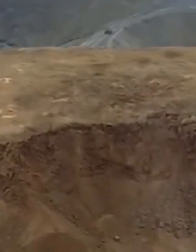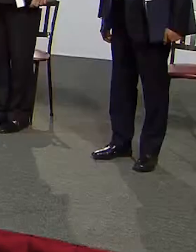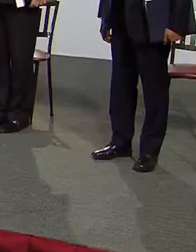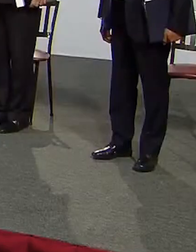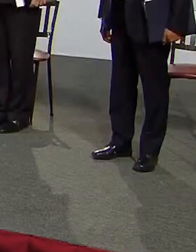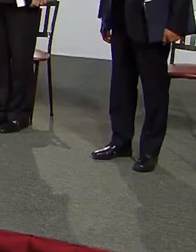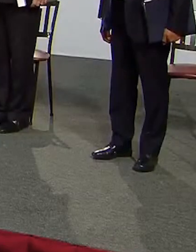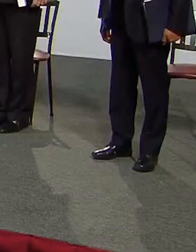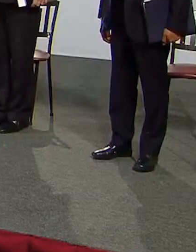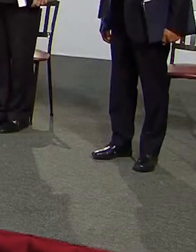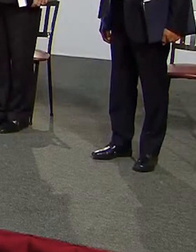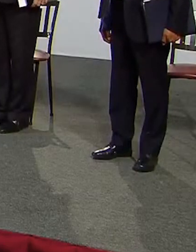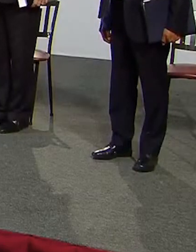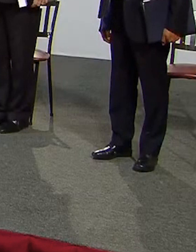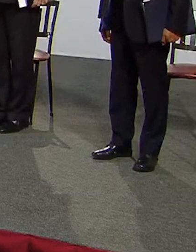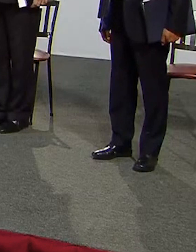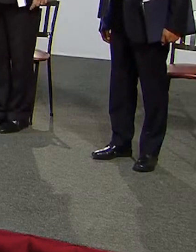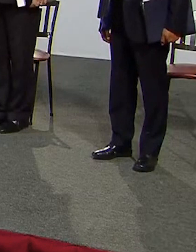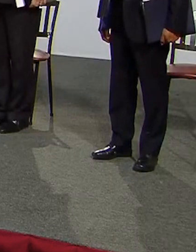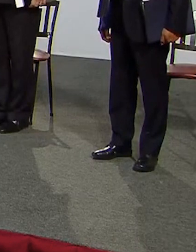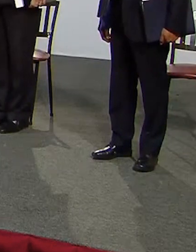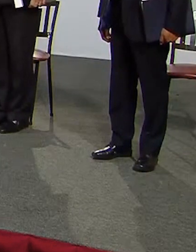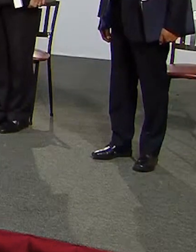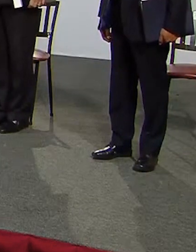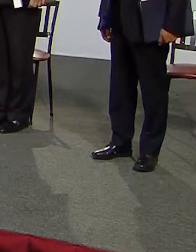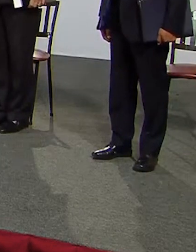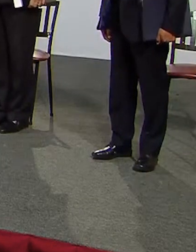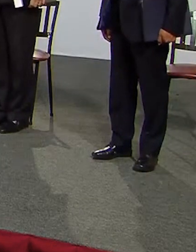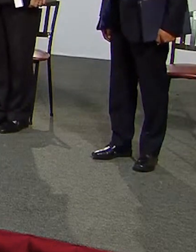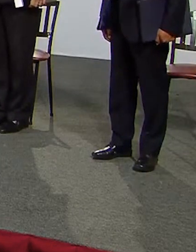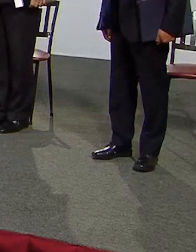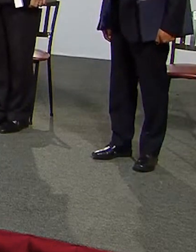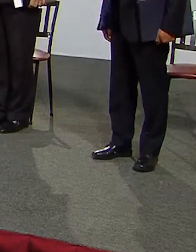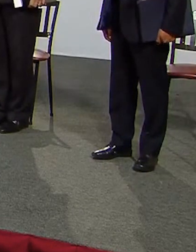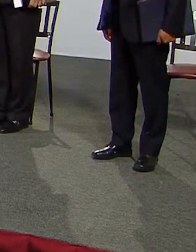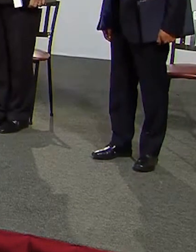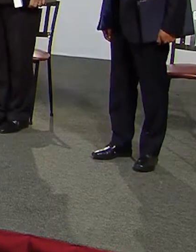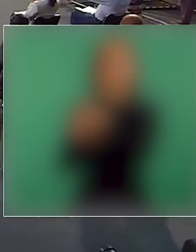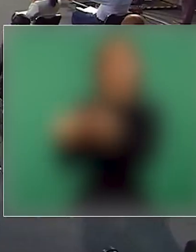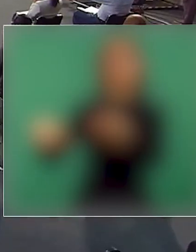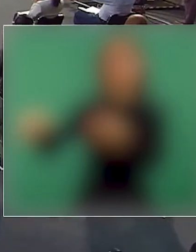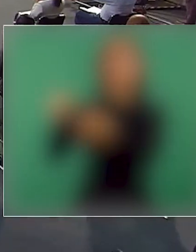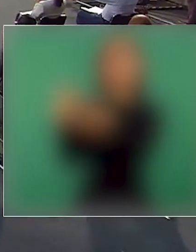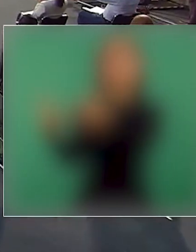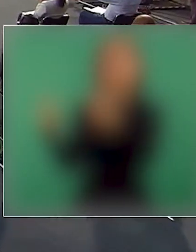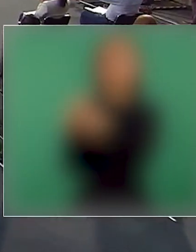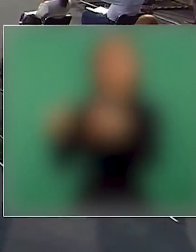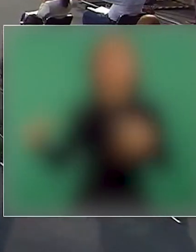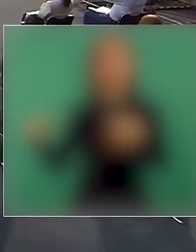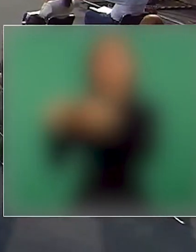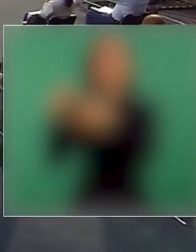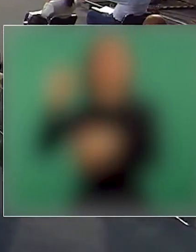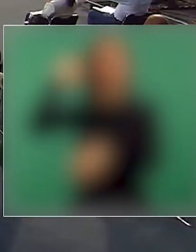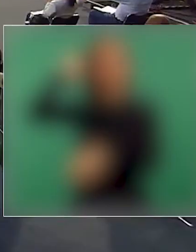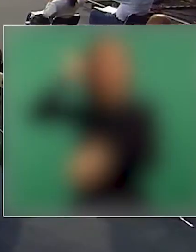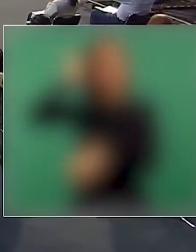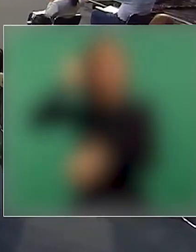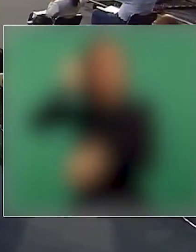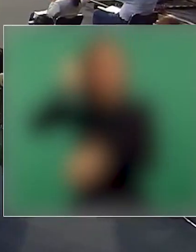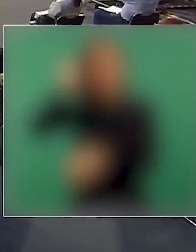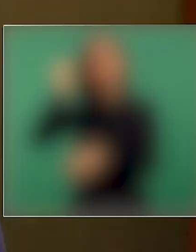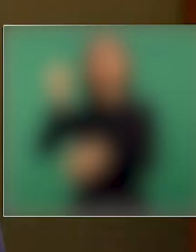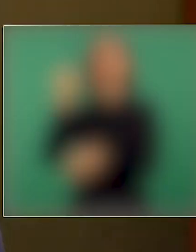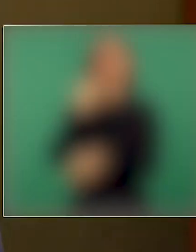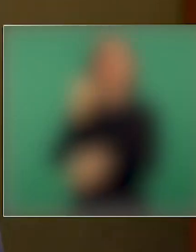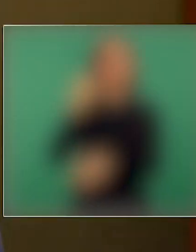otorgadas. En la conferencia matutina y en compañía de Luis Arce Catacora, presidente del Estado Plurinacional de Bolivia, quien reconoció que la